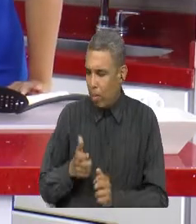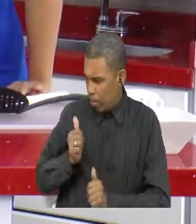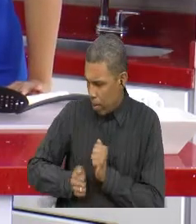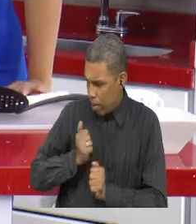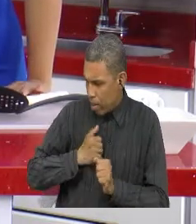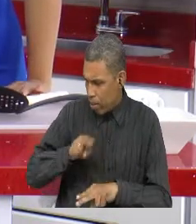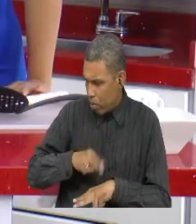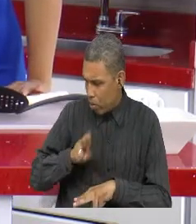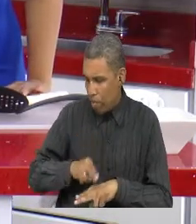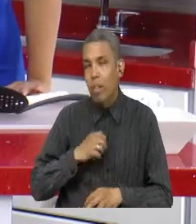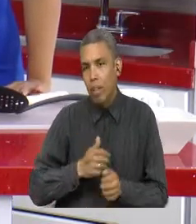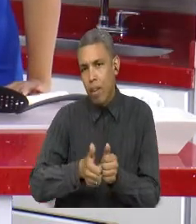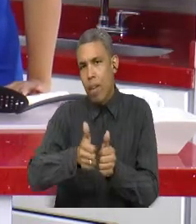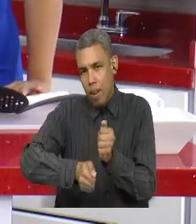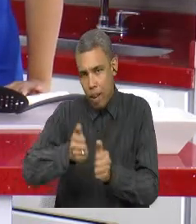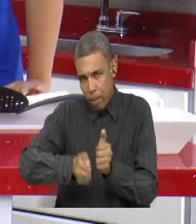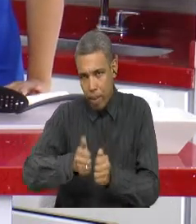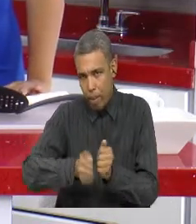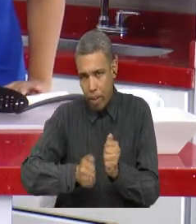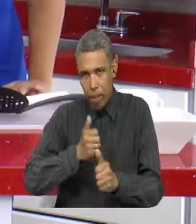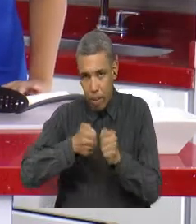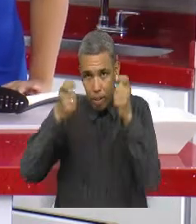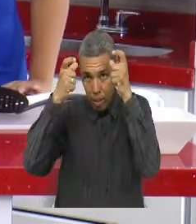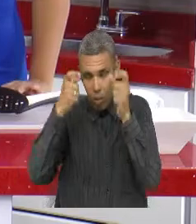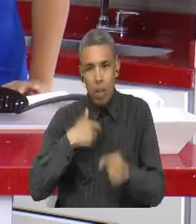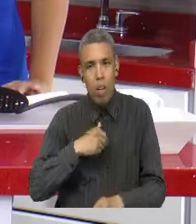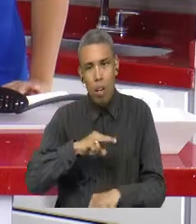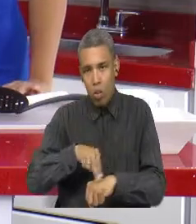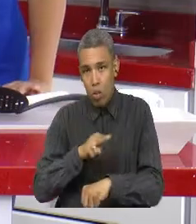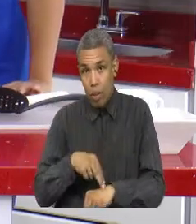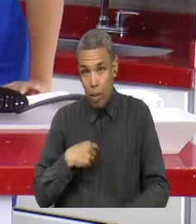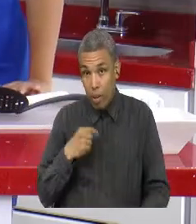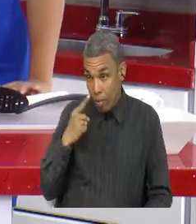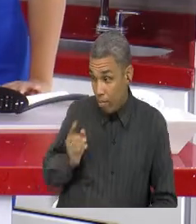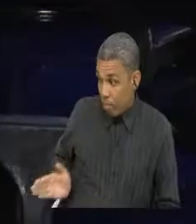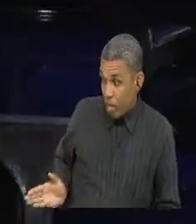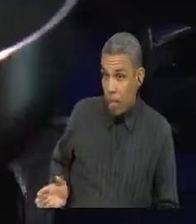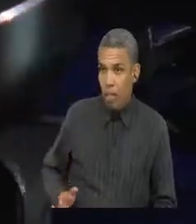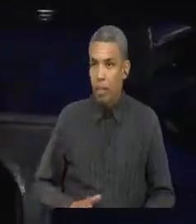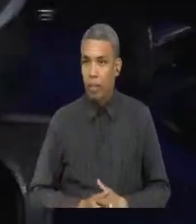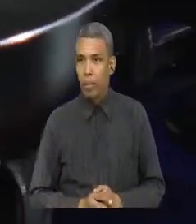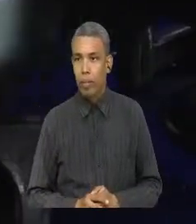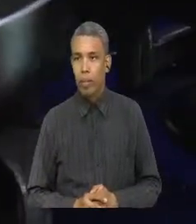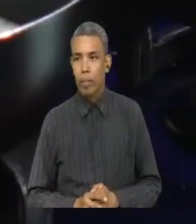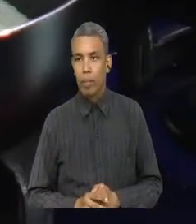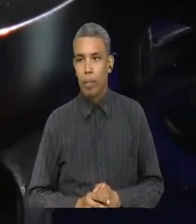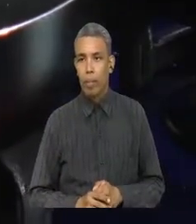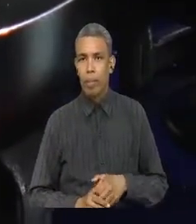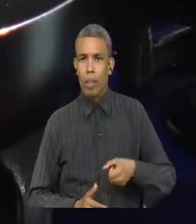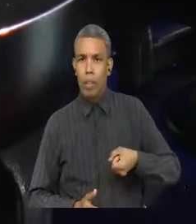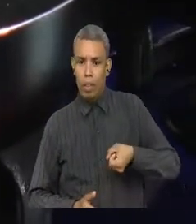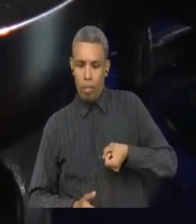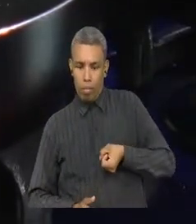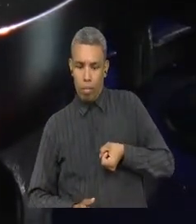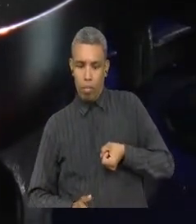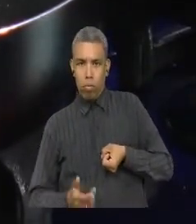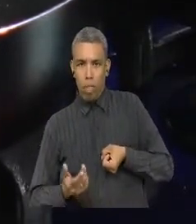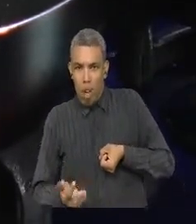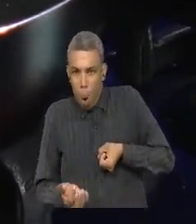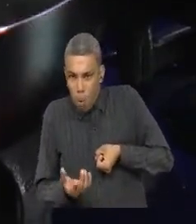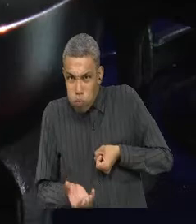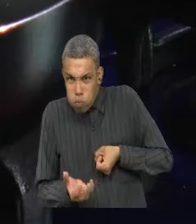en casa. Ok. Miren lo que acaba de hacer Sergio. Sergio no enjuagó el sartén, no sí, lo limpió, es no le